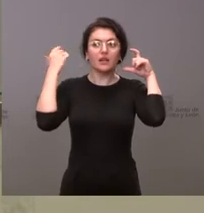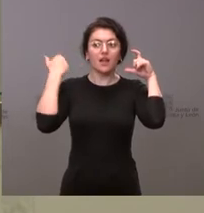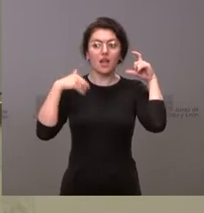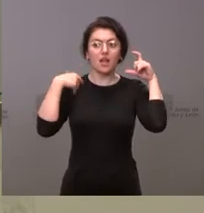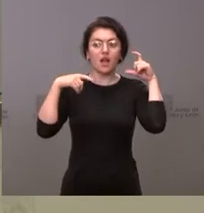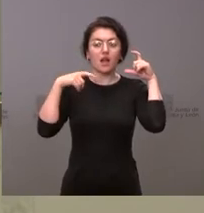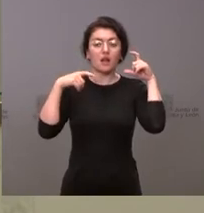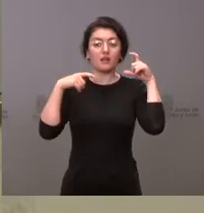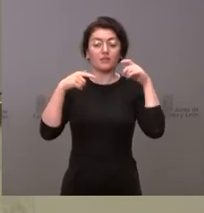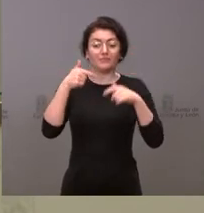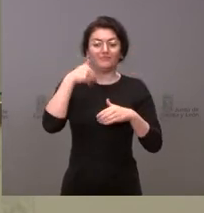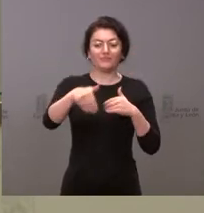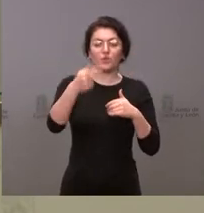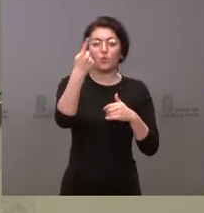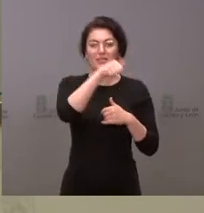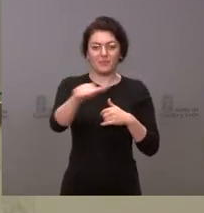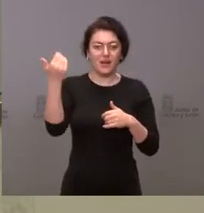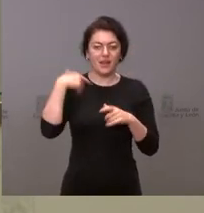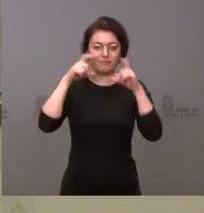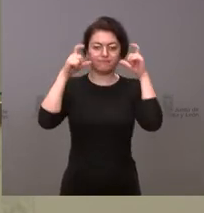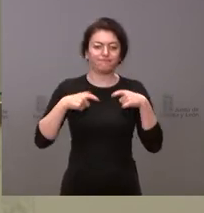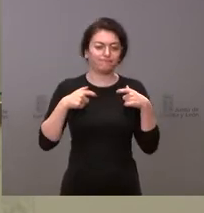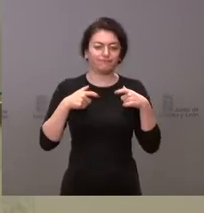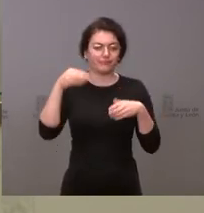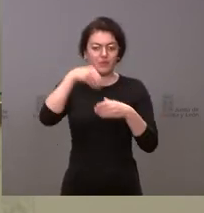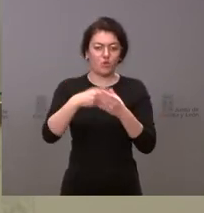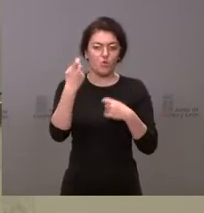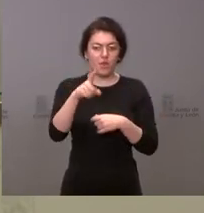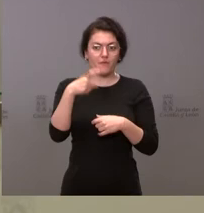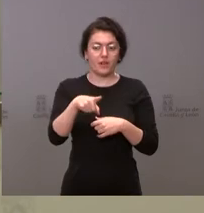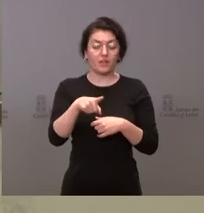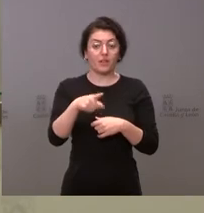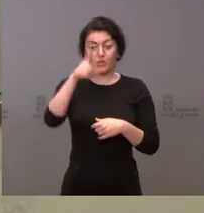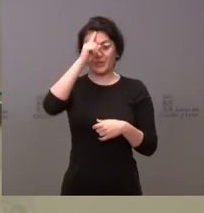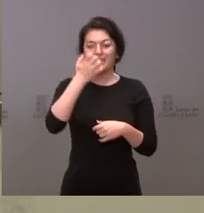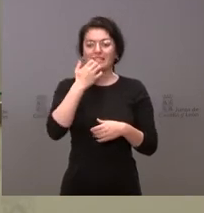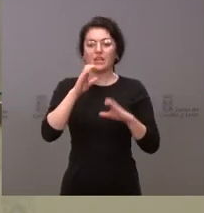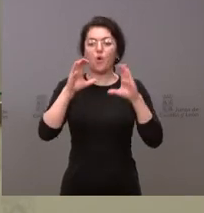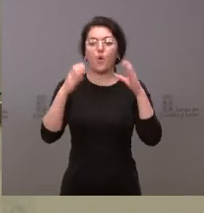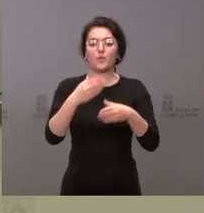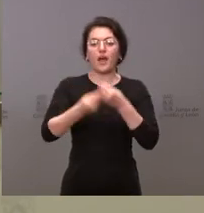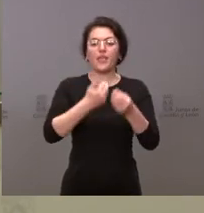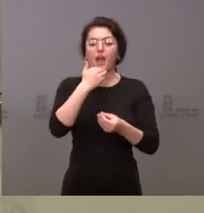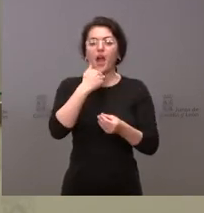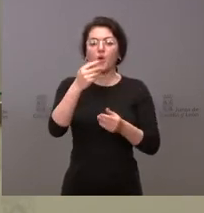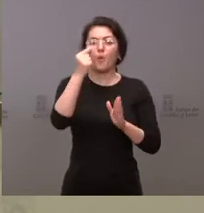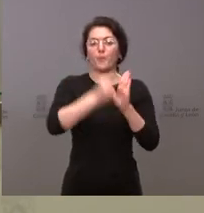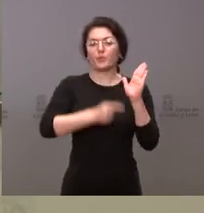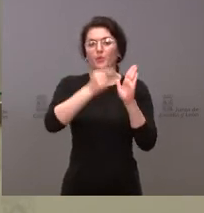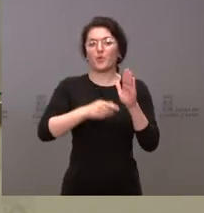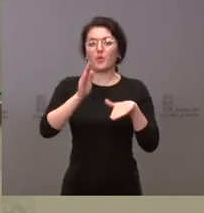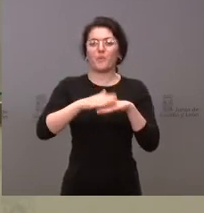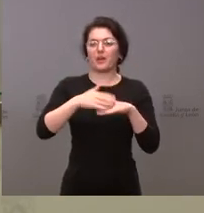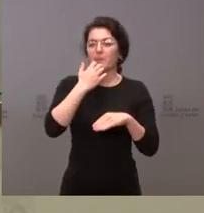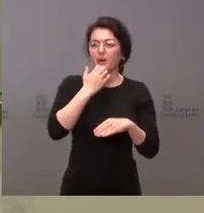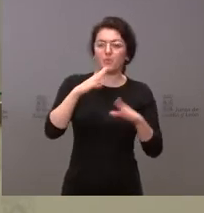justo en una semana ya está ya será efectivo no sé si la junta va a realizar algún protocolo de recomendación por ejemplo en los centros educativos en las universidades